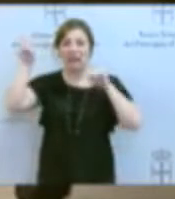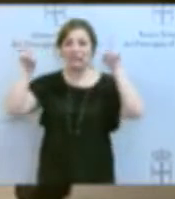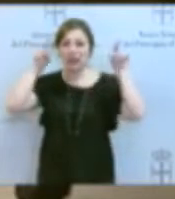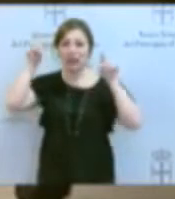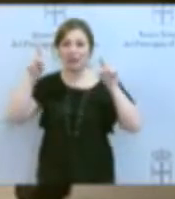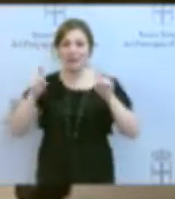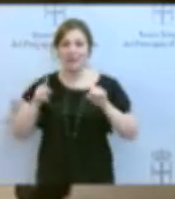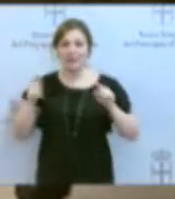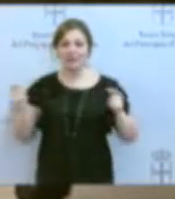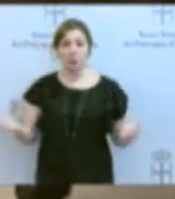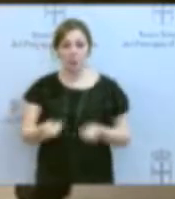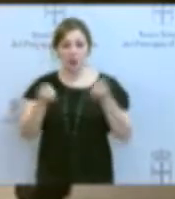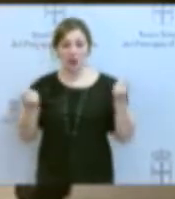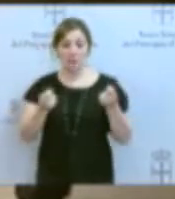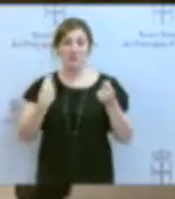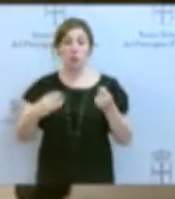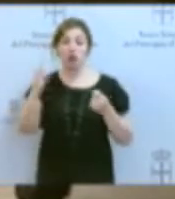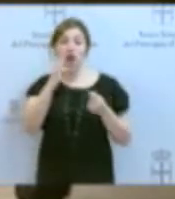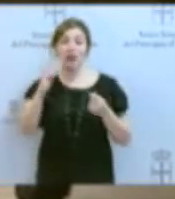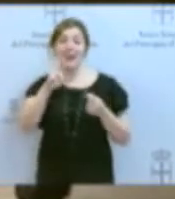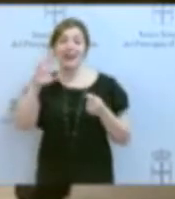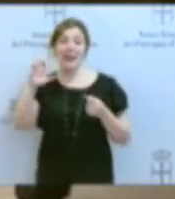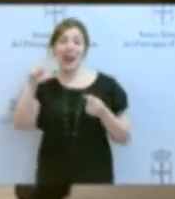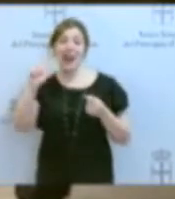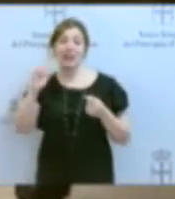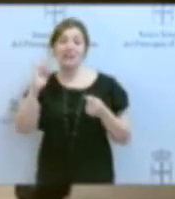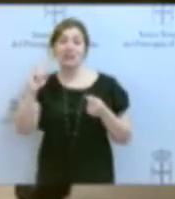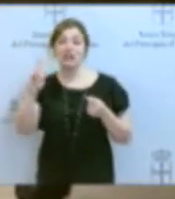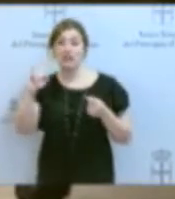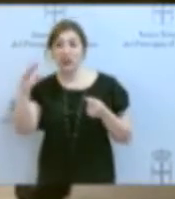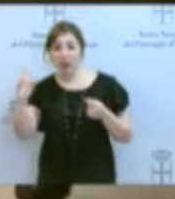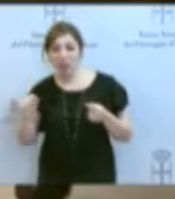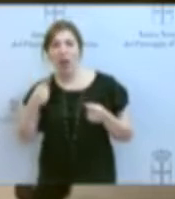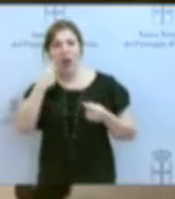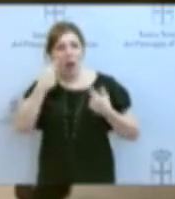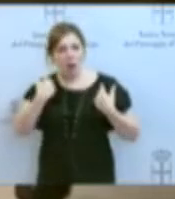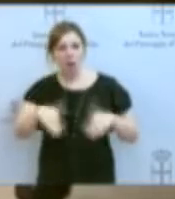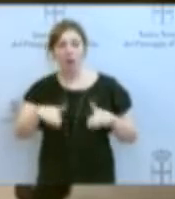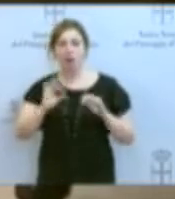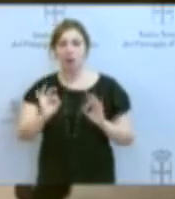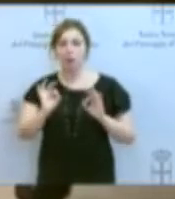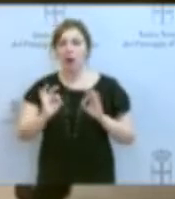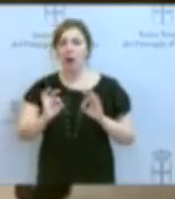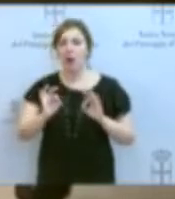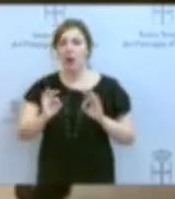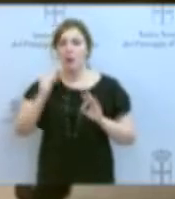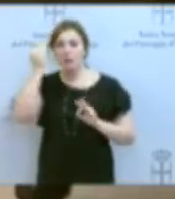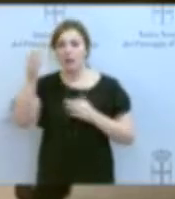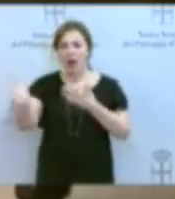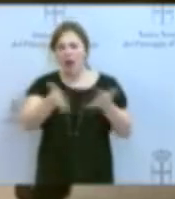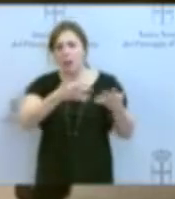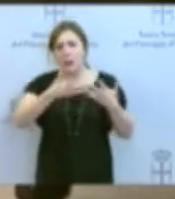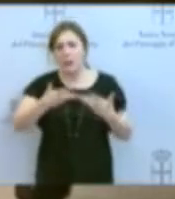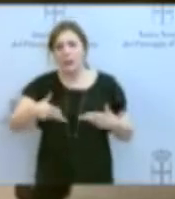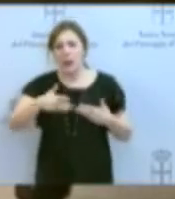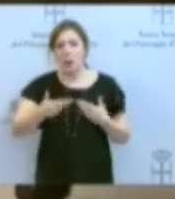seguramente sería imposible, el propio Lord Kelvin, que llegasen a volar pues aparatos más pesados que el aire. Otros pasarían